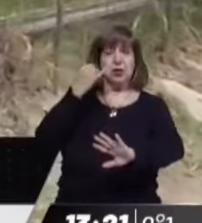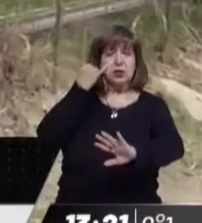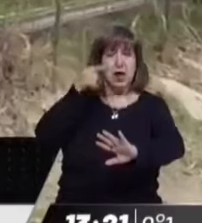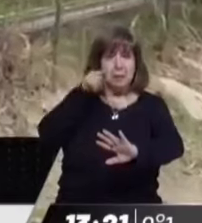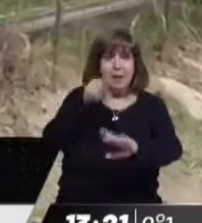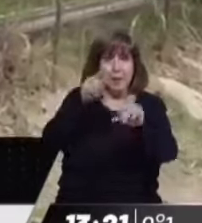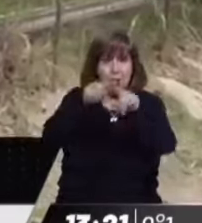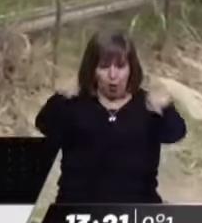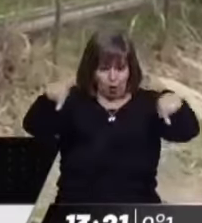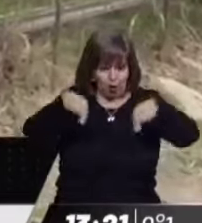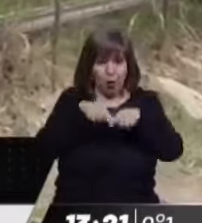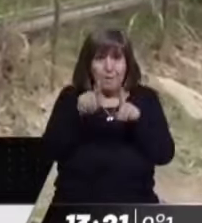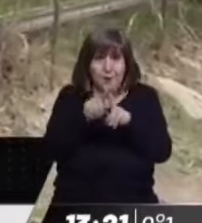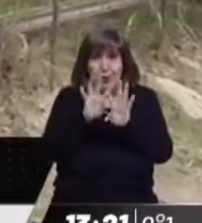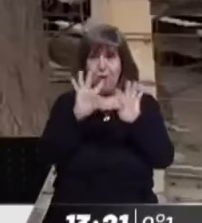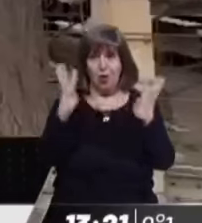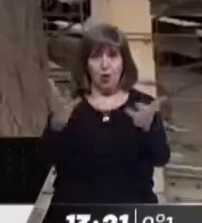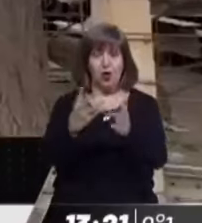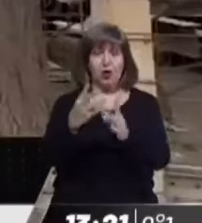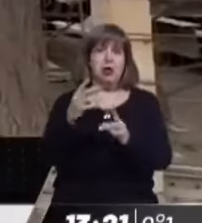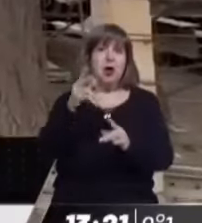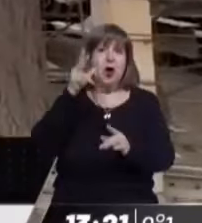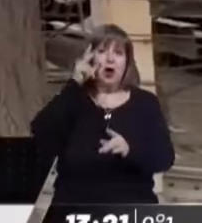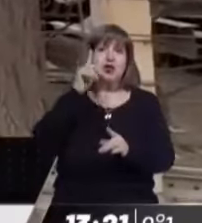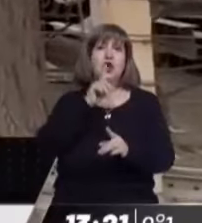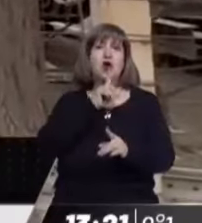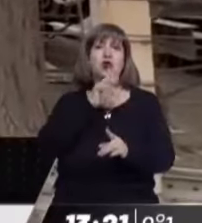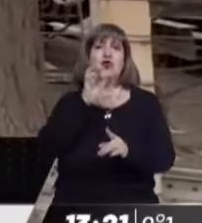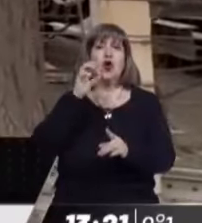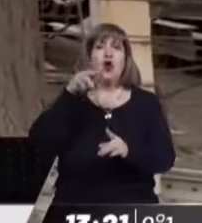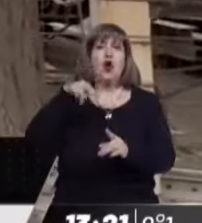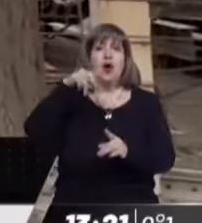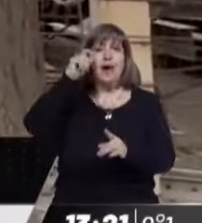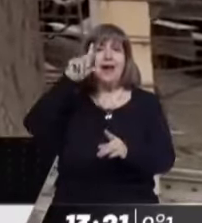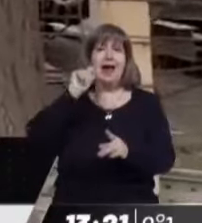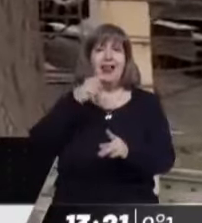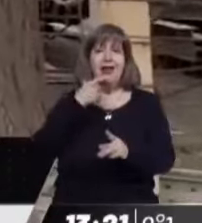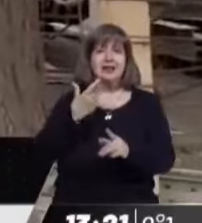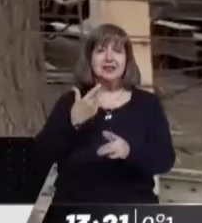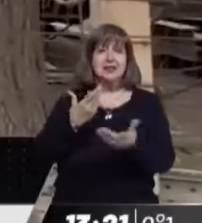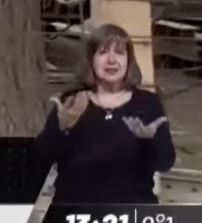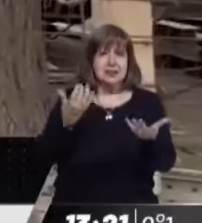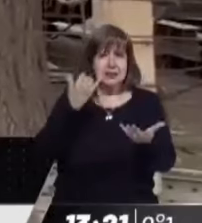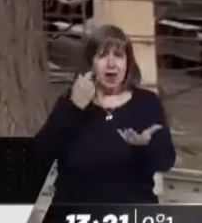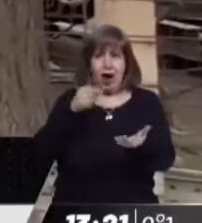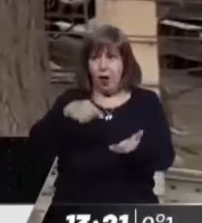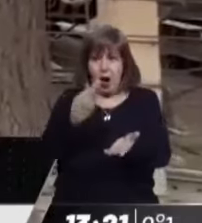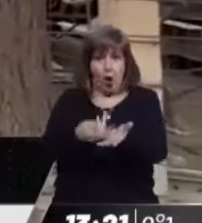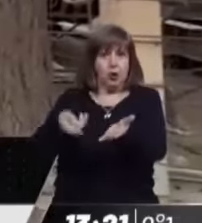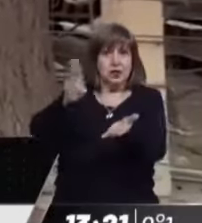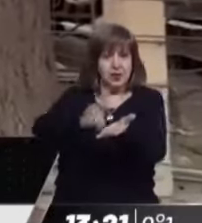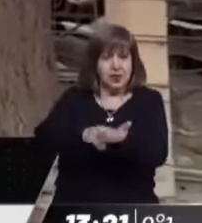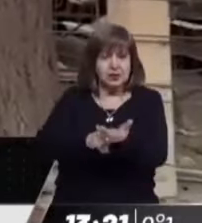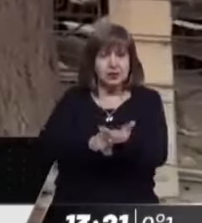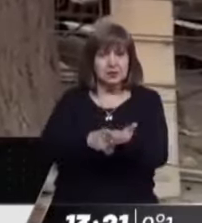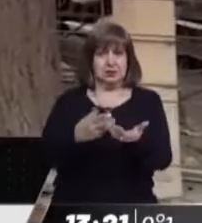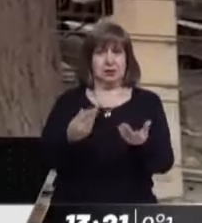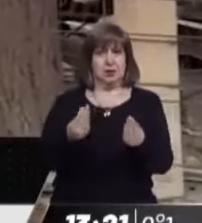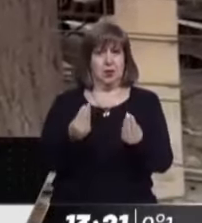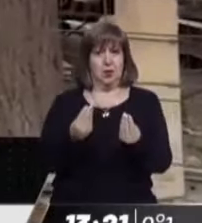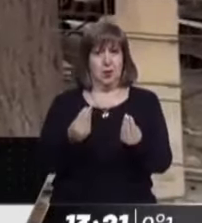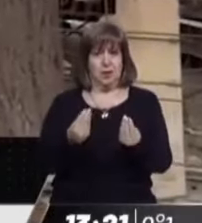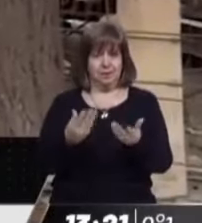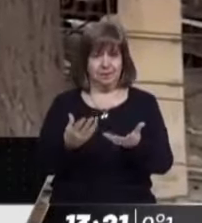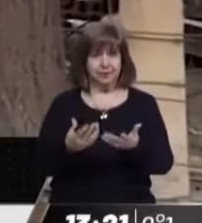toneladas se encontraron o sea estamos hablando ya de una zma muy importante y de una reiteración cada vez se utiliza menos el